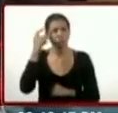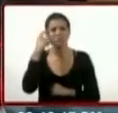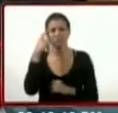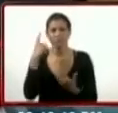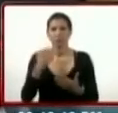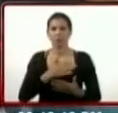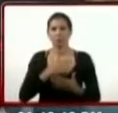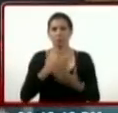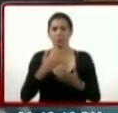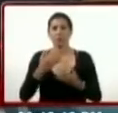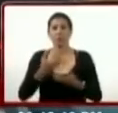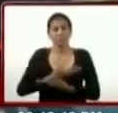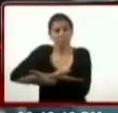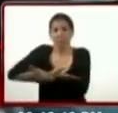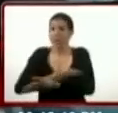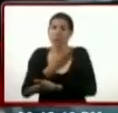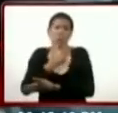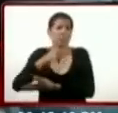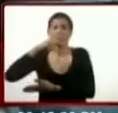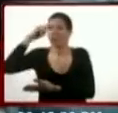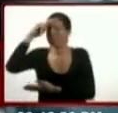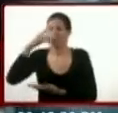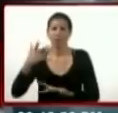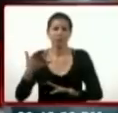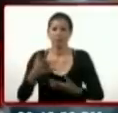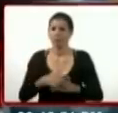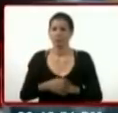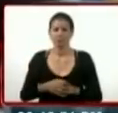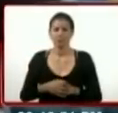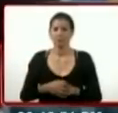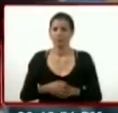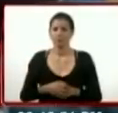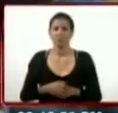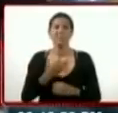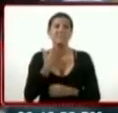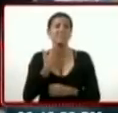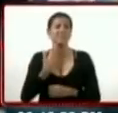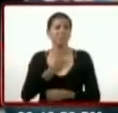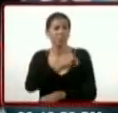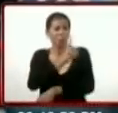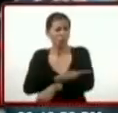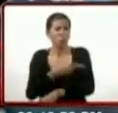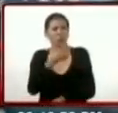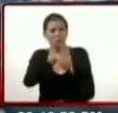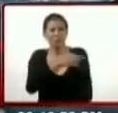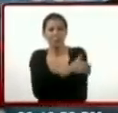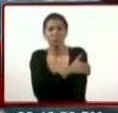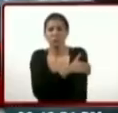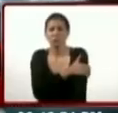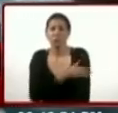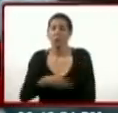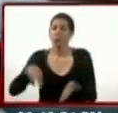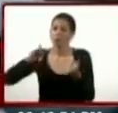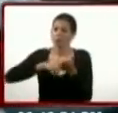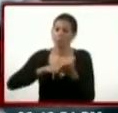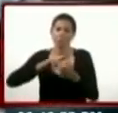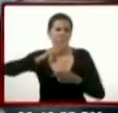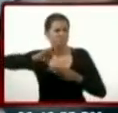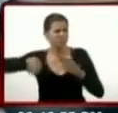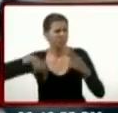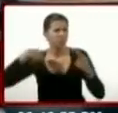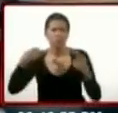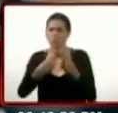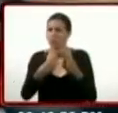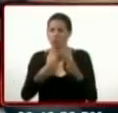bebé va a nacer sin un papá. Por ansia de poder de ustedes, que no van a volver más nunca, porque no